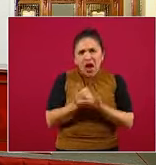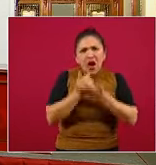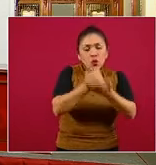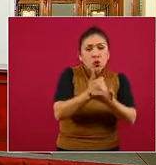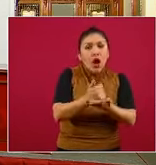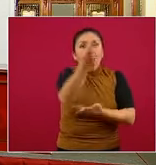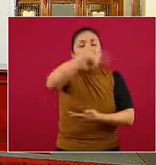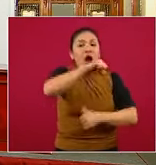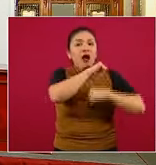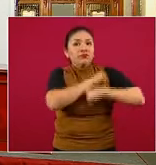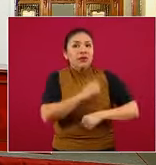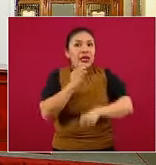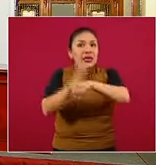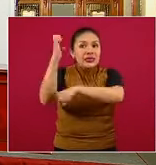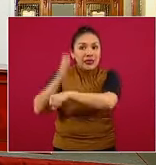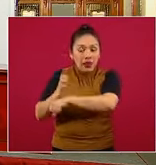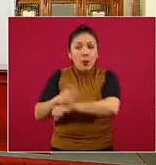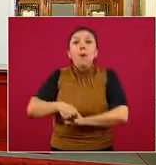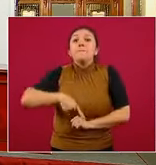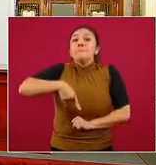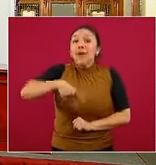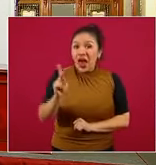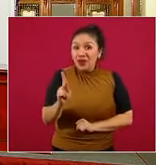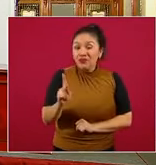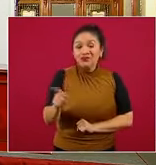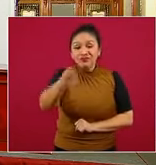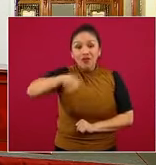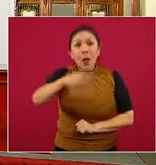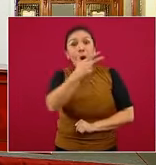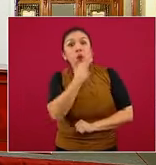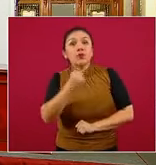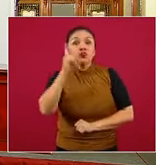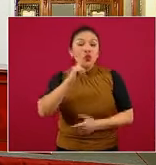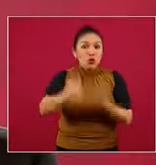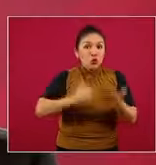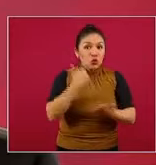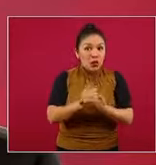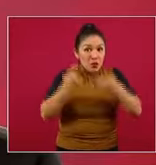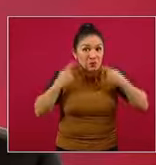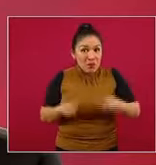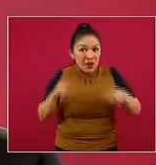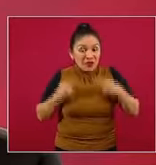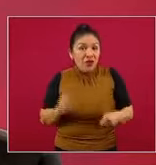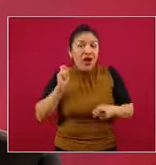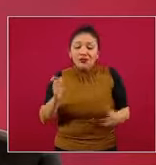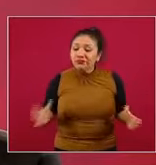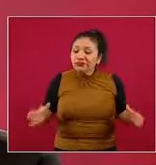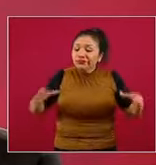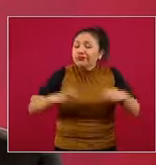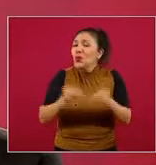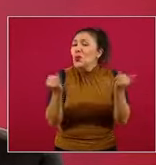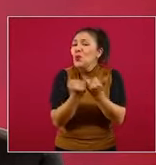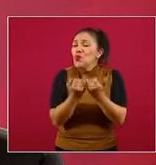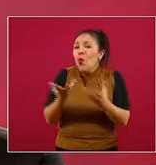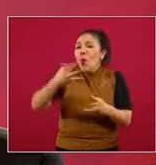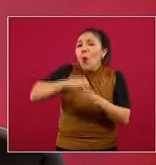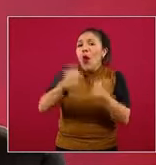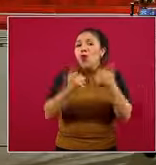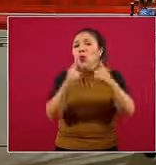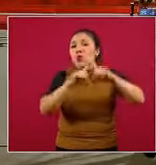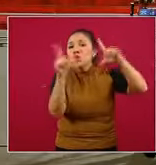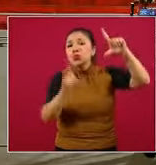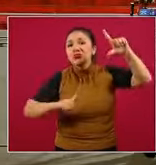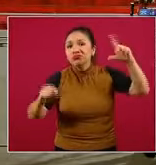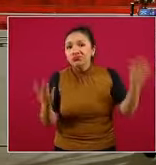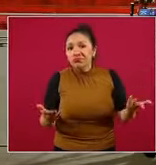autoridades estatales. Pero los y las ciudadanas son parte de la nación, son parte del Estado.